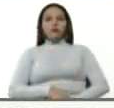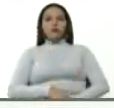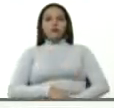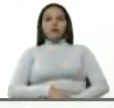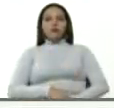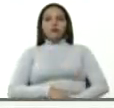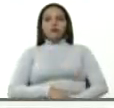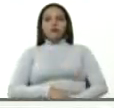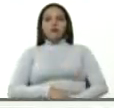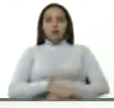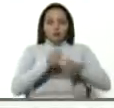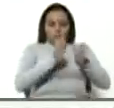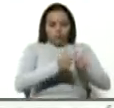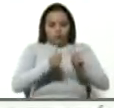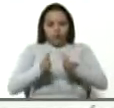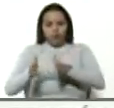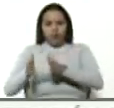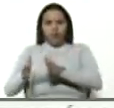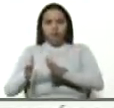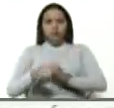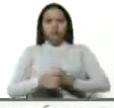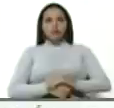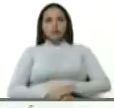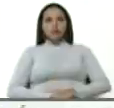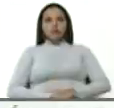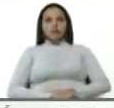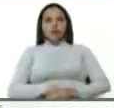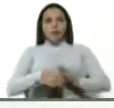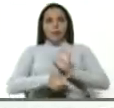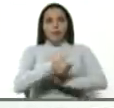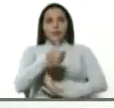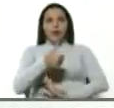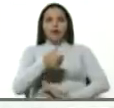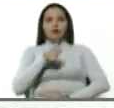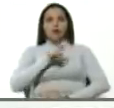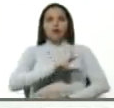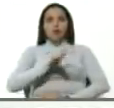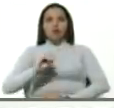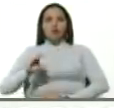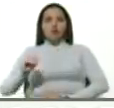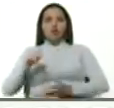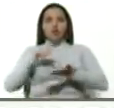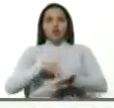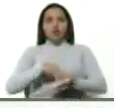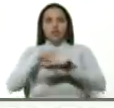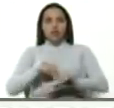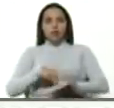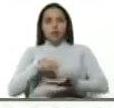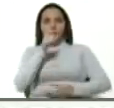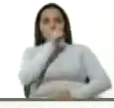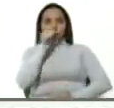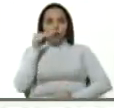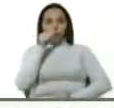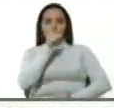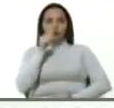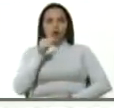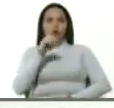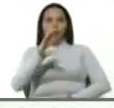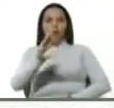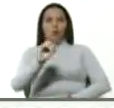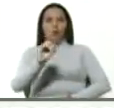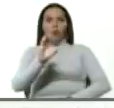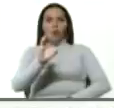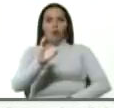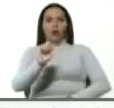colocados, repito, más de 200 kilos de cocaína, en este caso, repito, en el estado